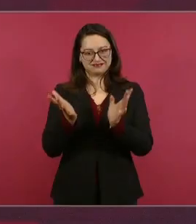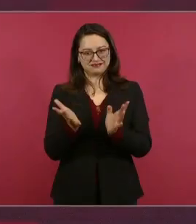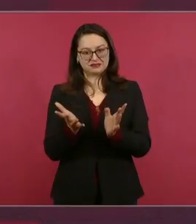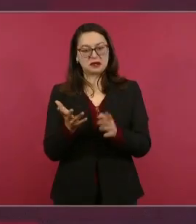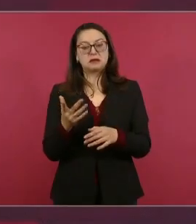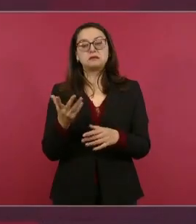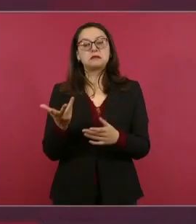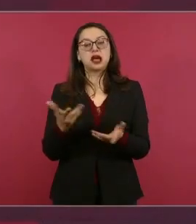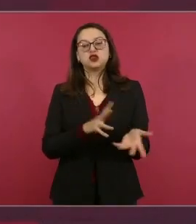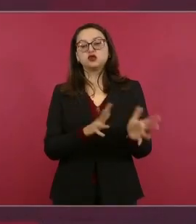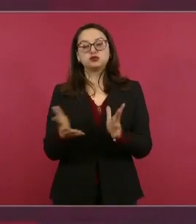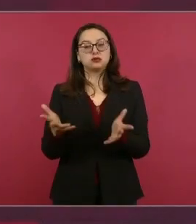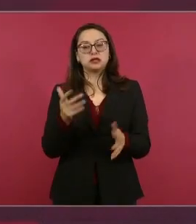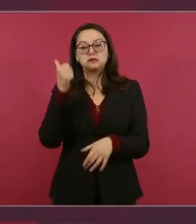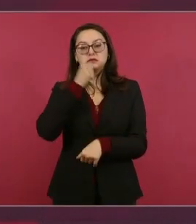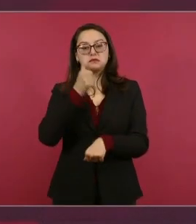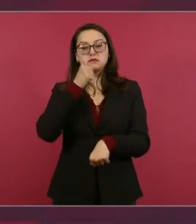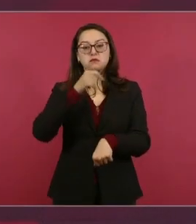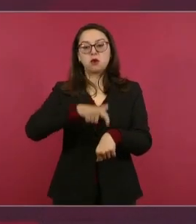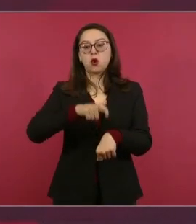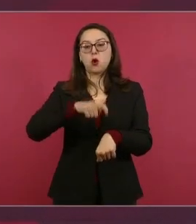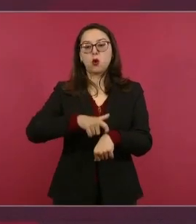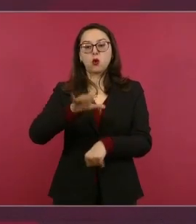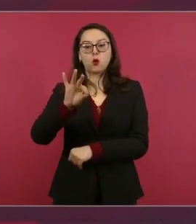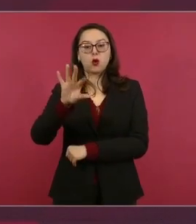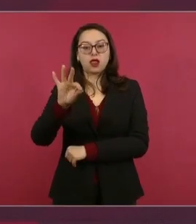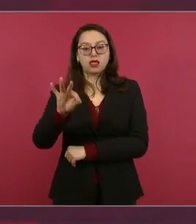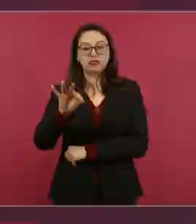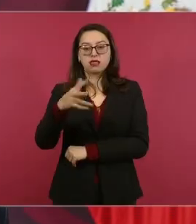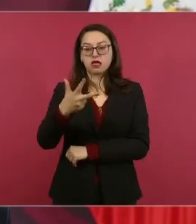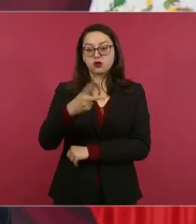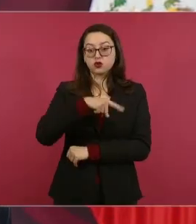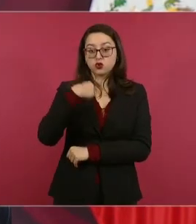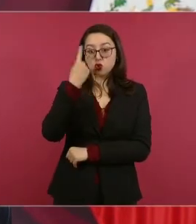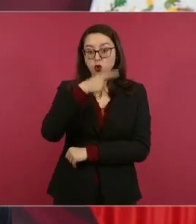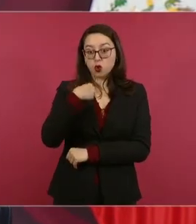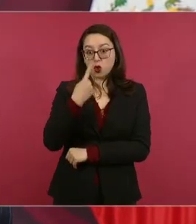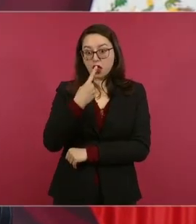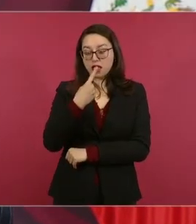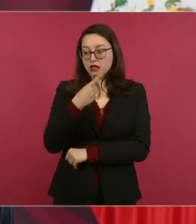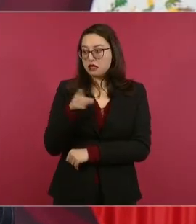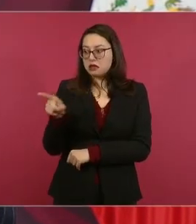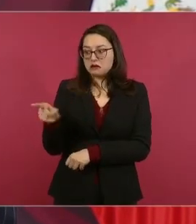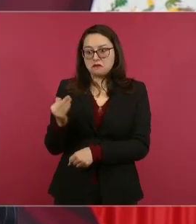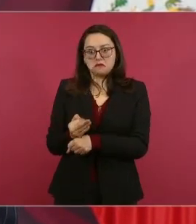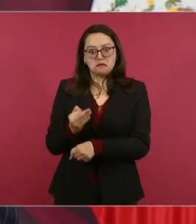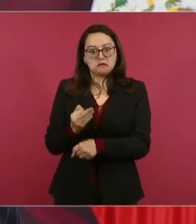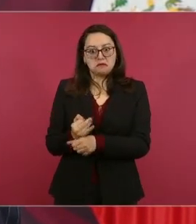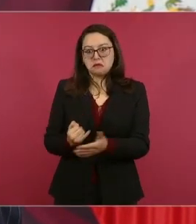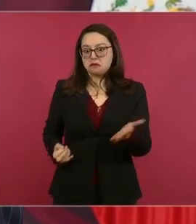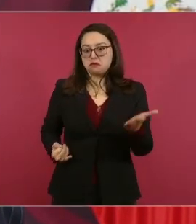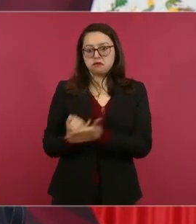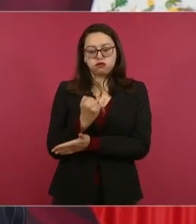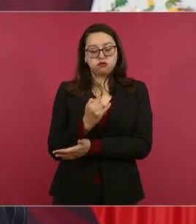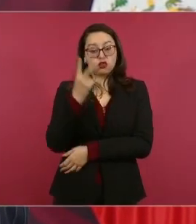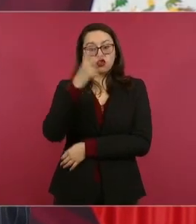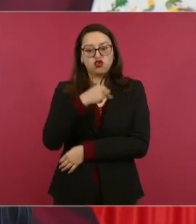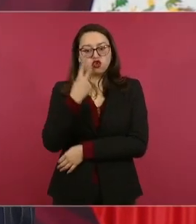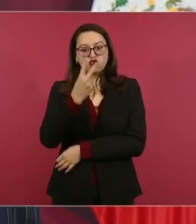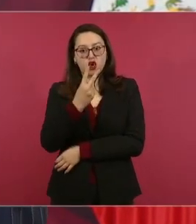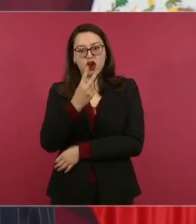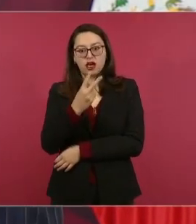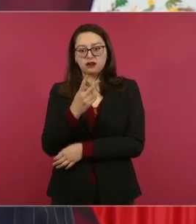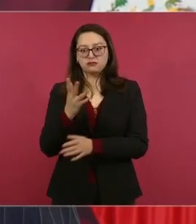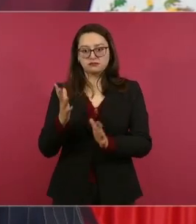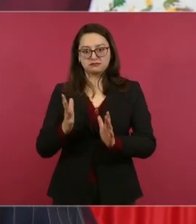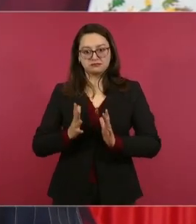hay un plazo de 48 horas y creo que dieron un plazo de 2 horas y media. Sin